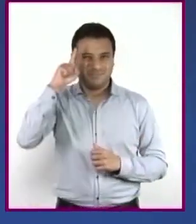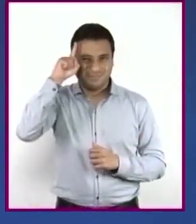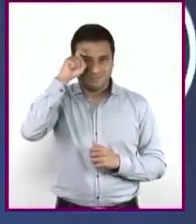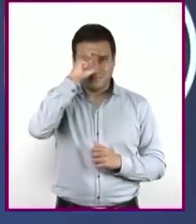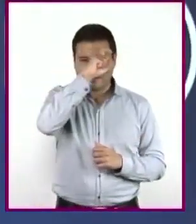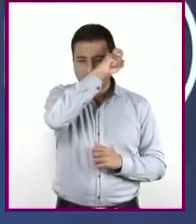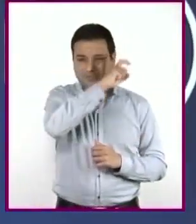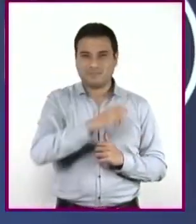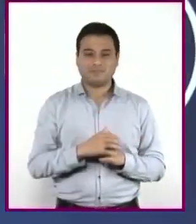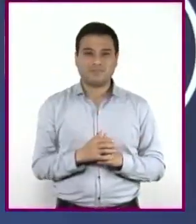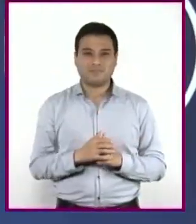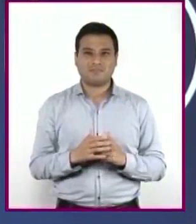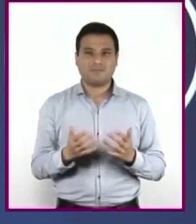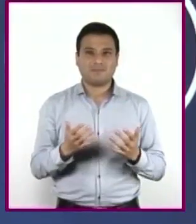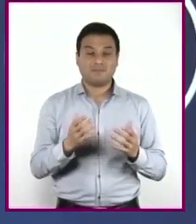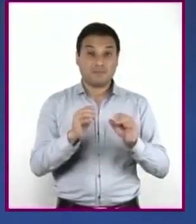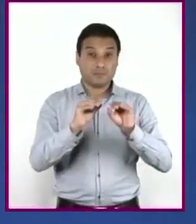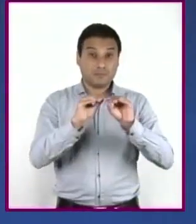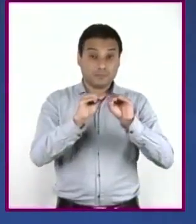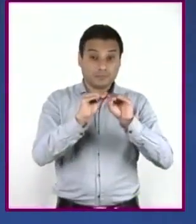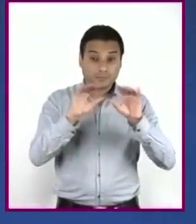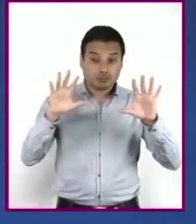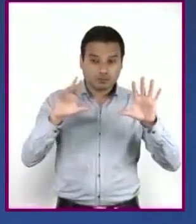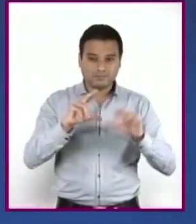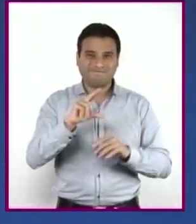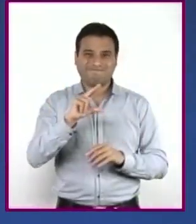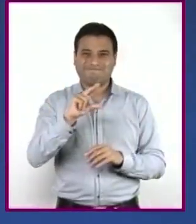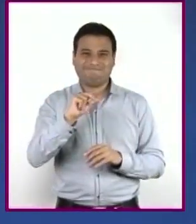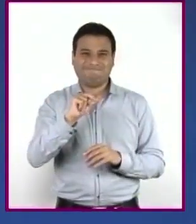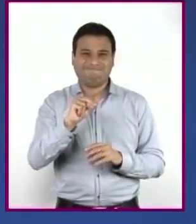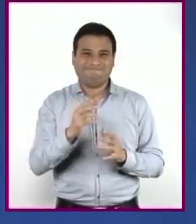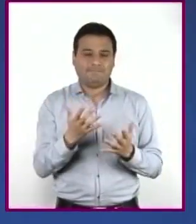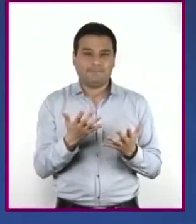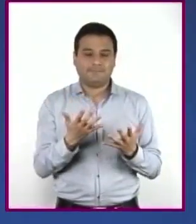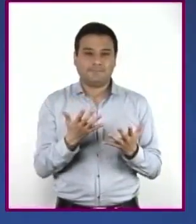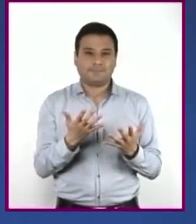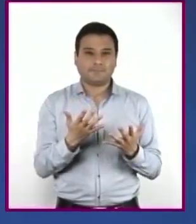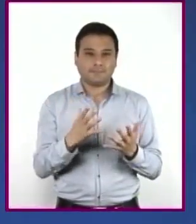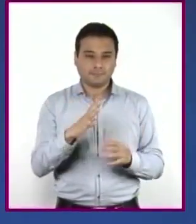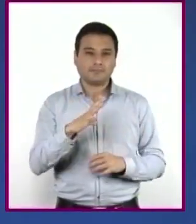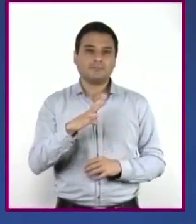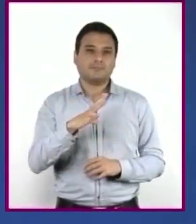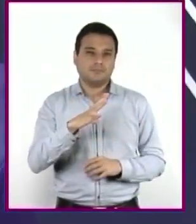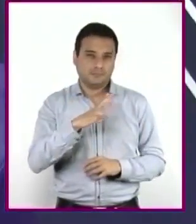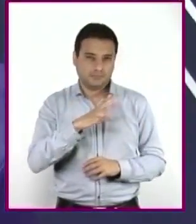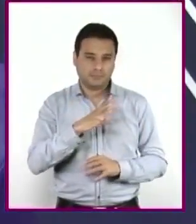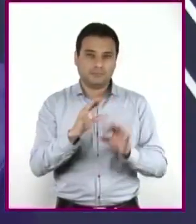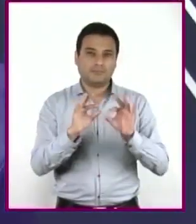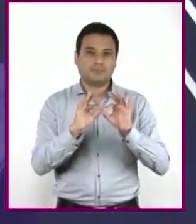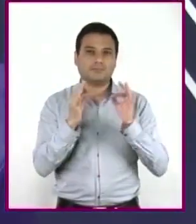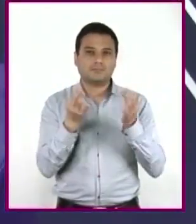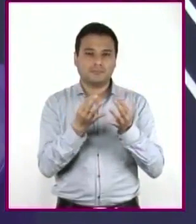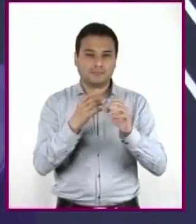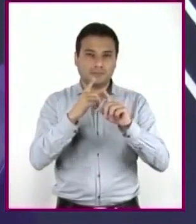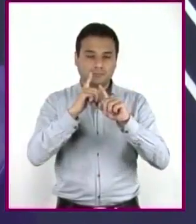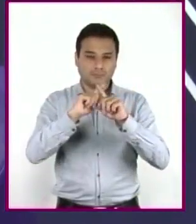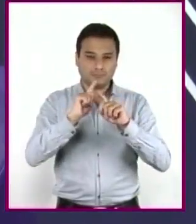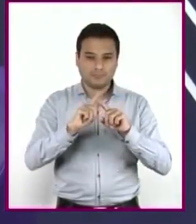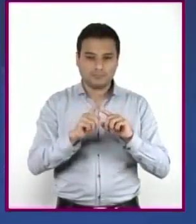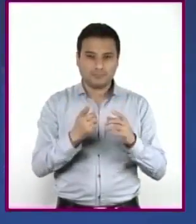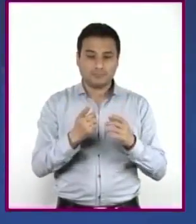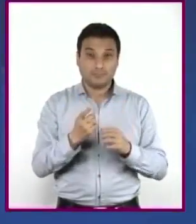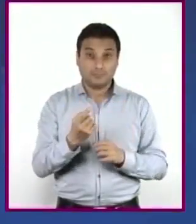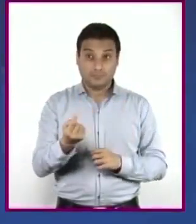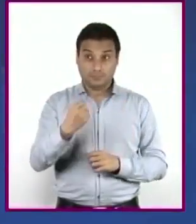Entonces, no es que no estén claros, sino que hay muchas formas de entrar. No es como que te puedan reconocer a ti como